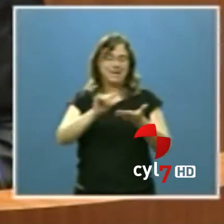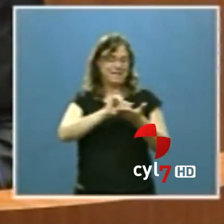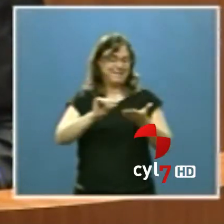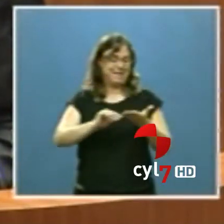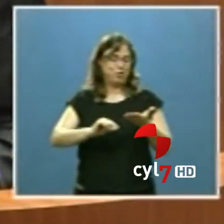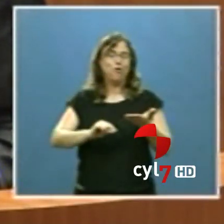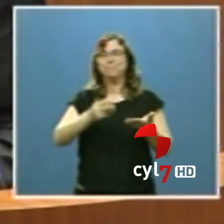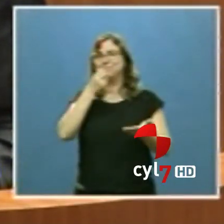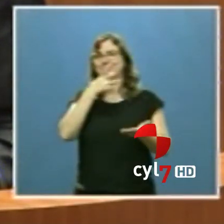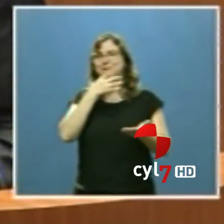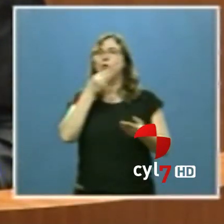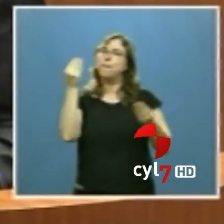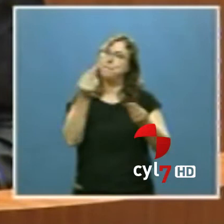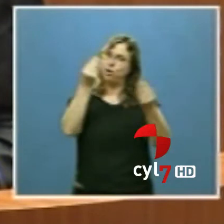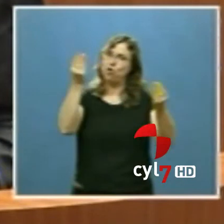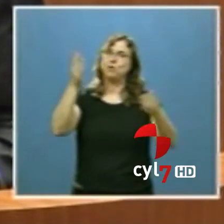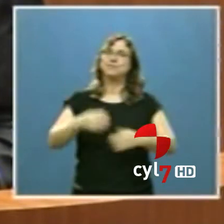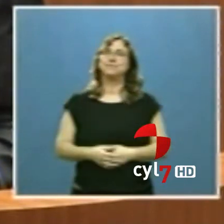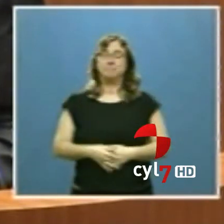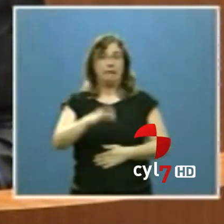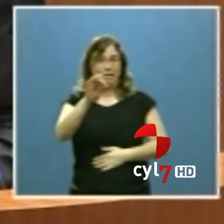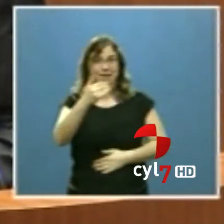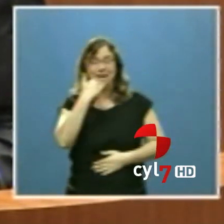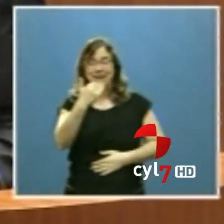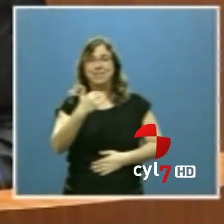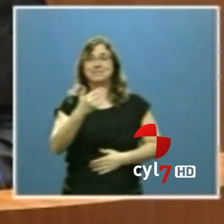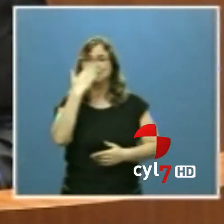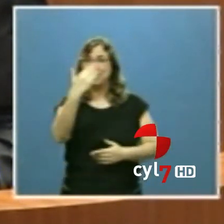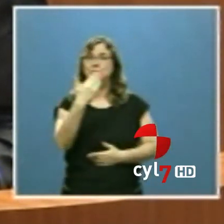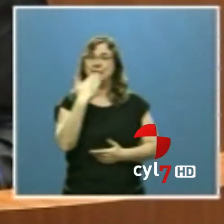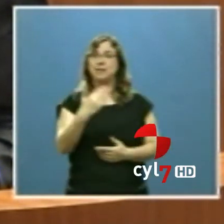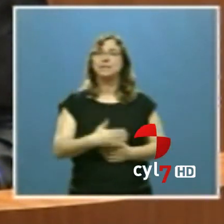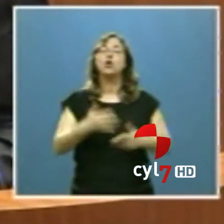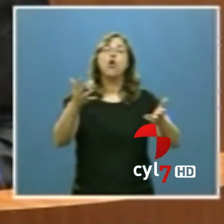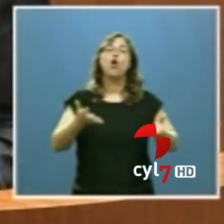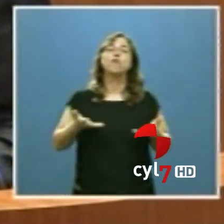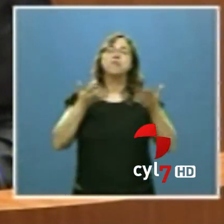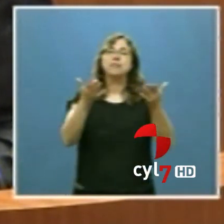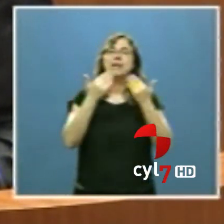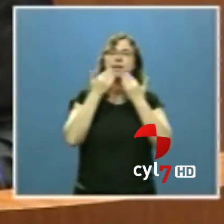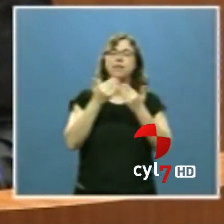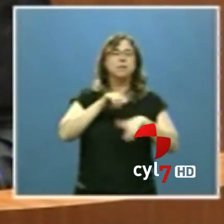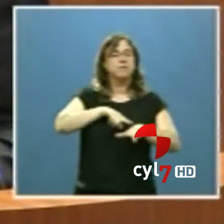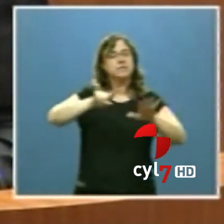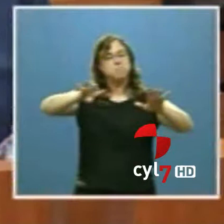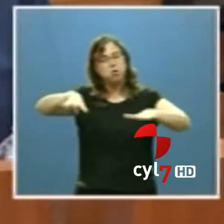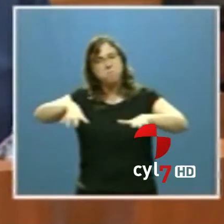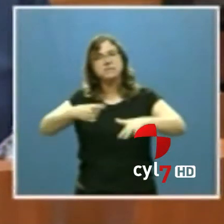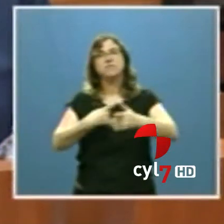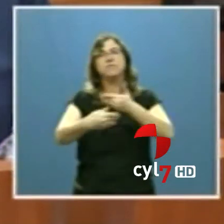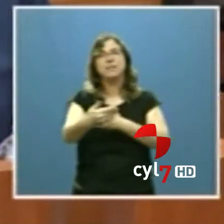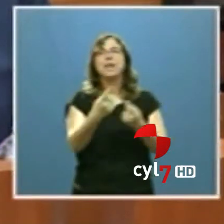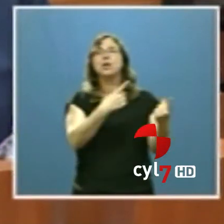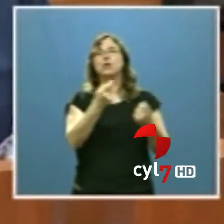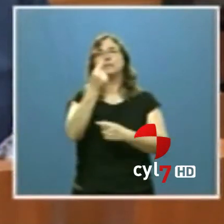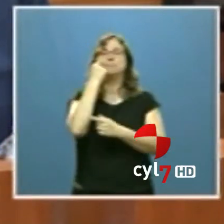escrita pues está bastante mejor le agradezco de verdad sinceramente esa oferta tenemos muchos meses por delante hay muchas